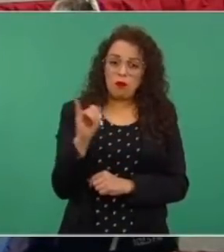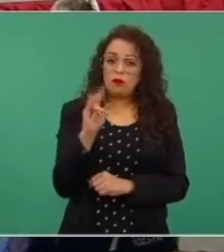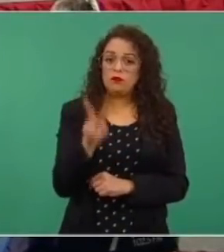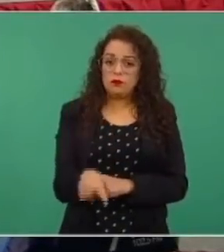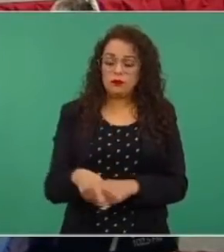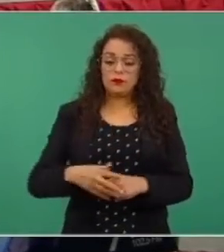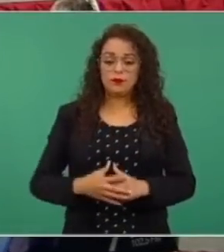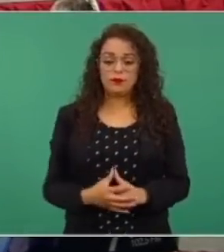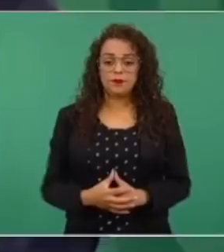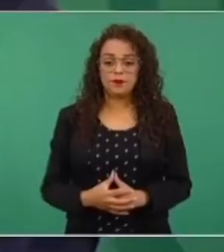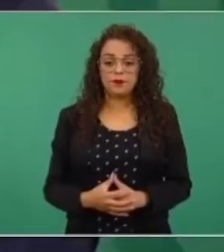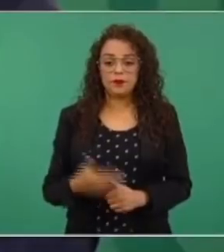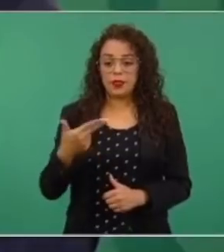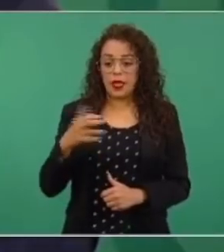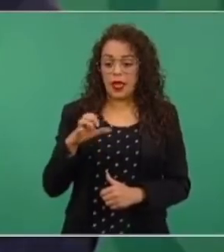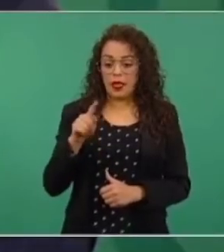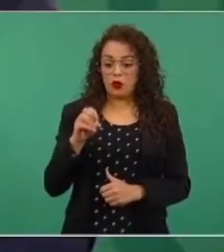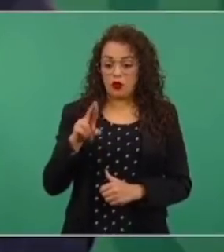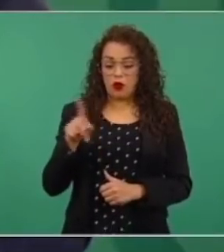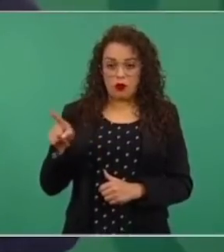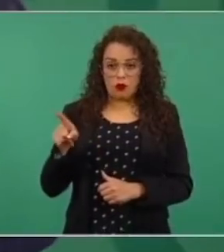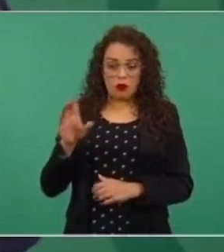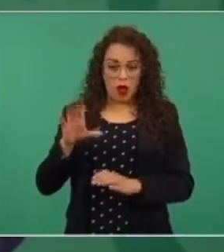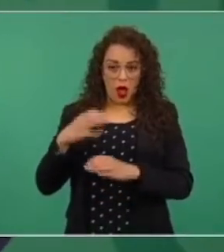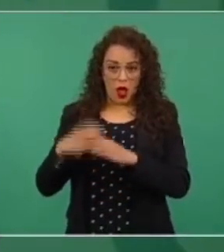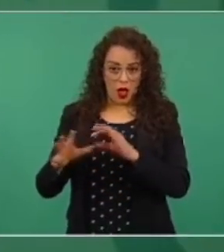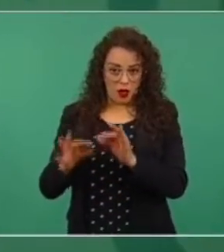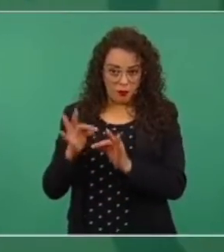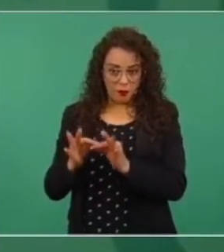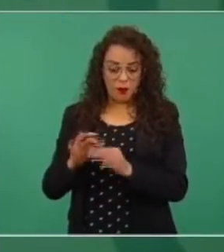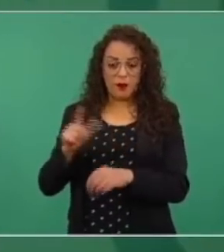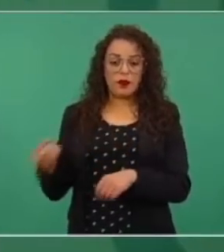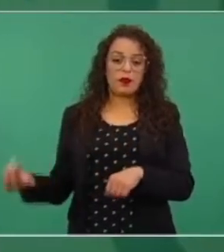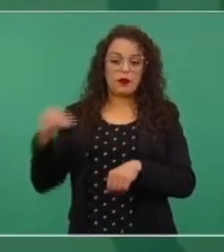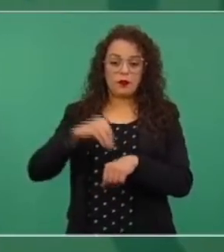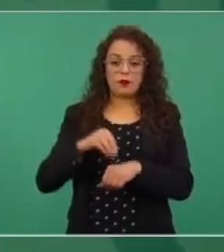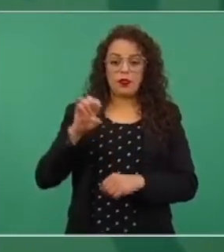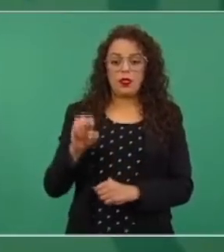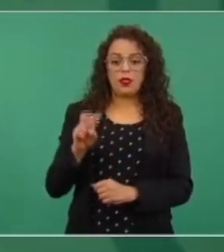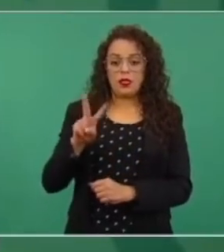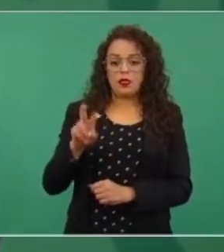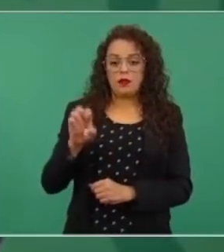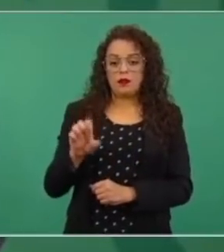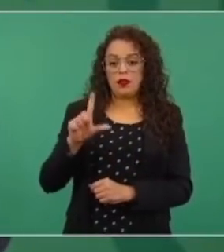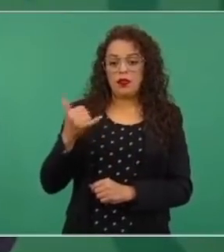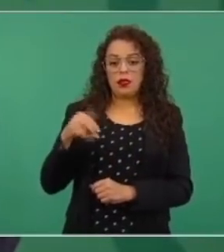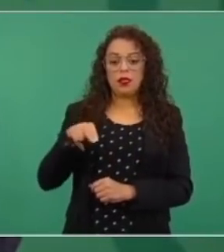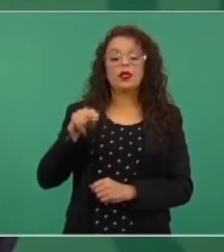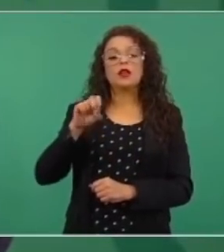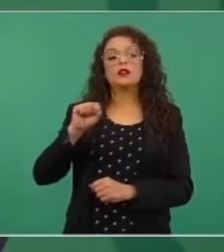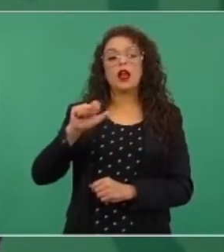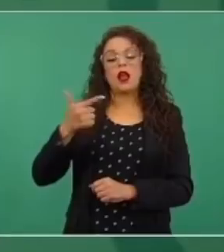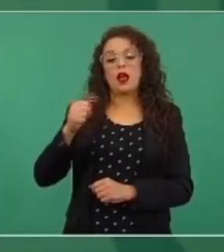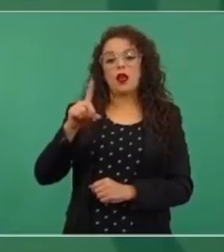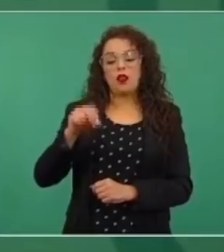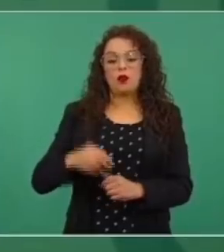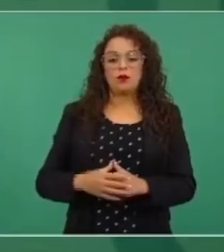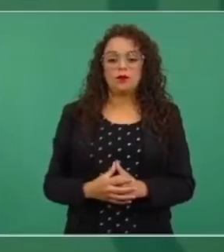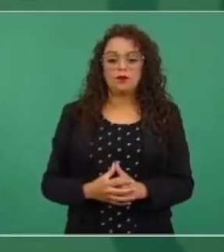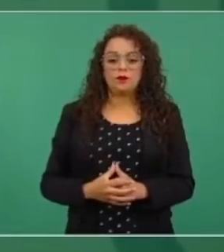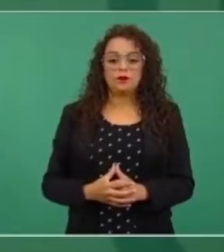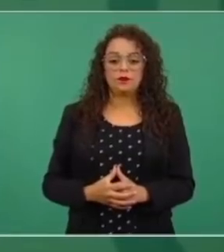termina Héctor Astudillo, va a entrar Evelyn Salgado,